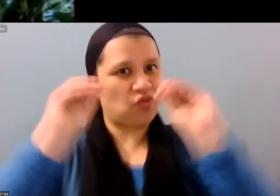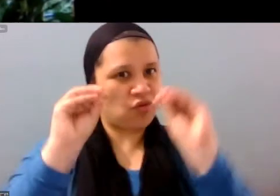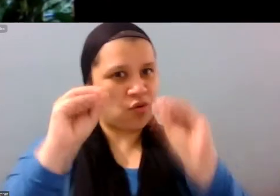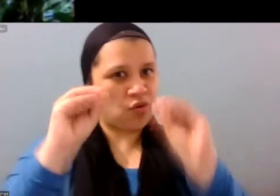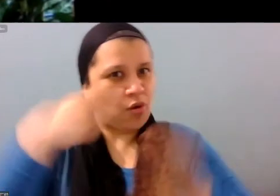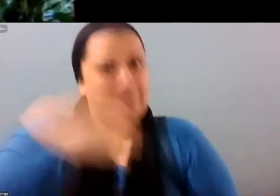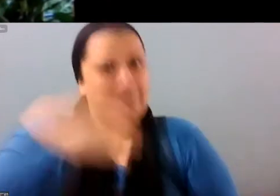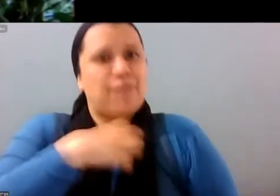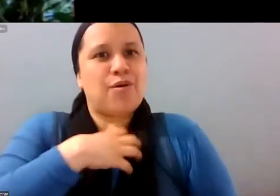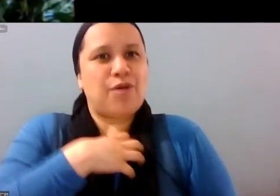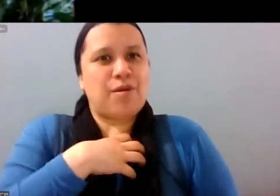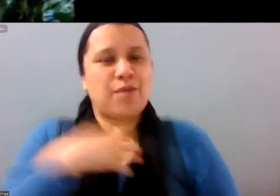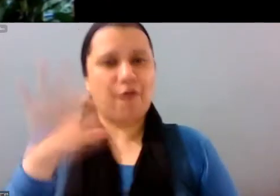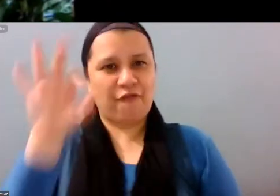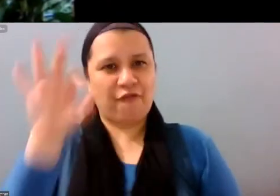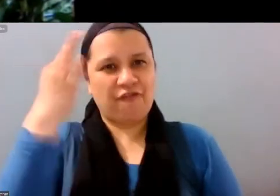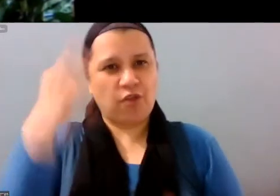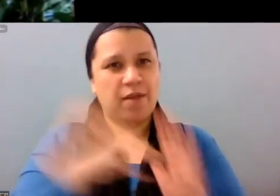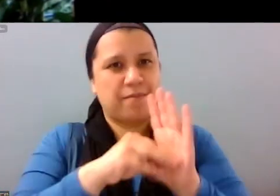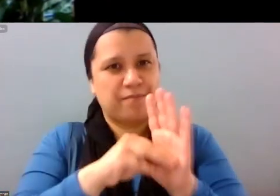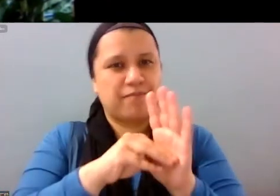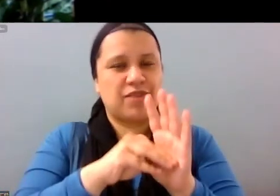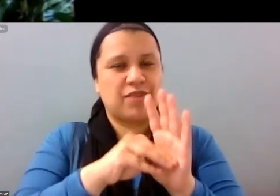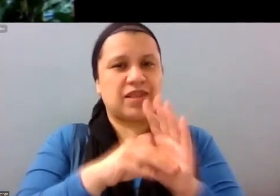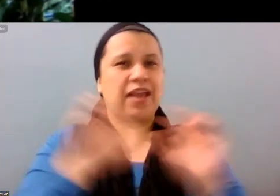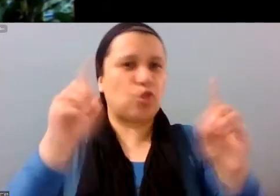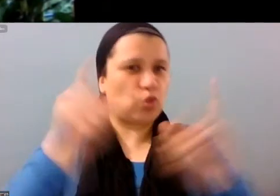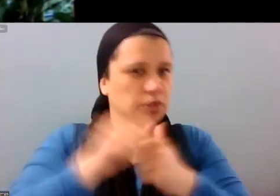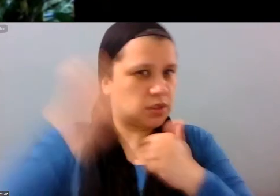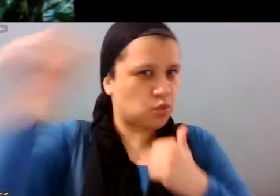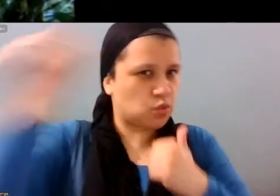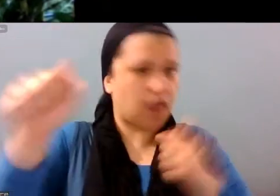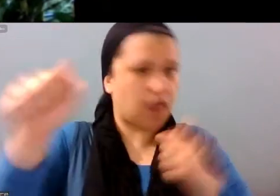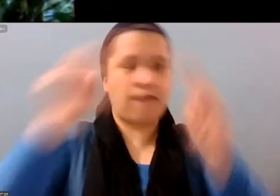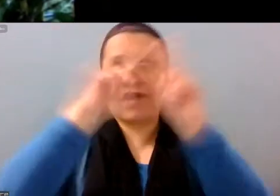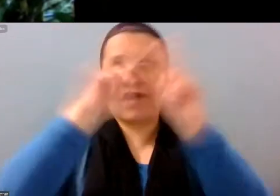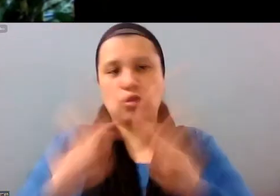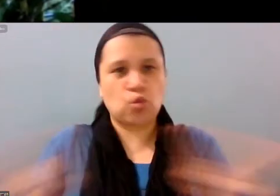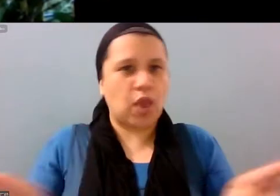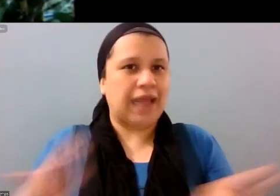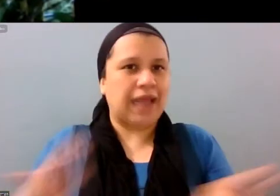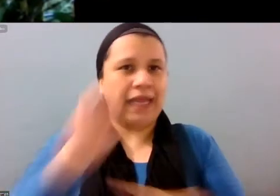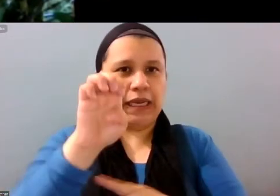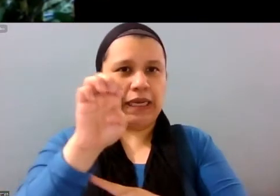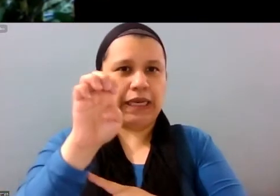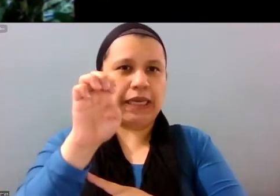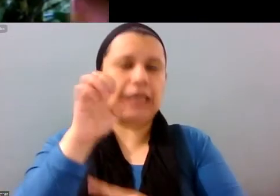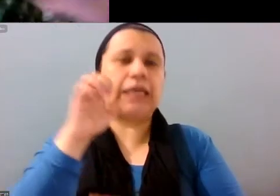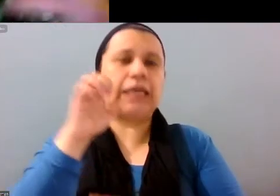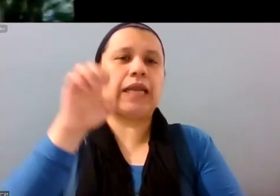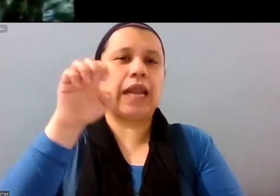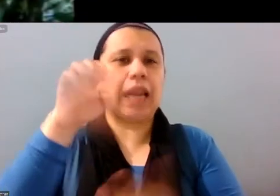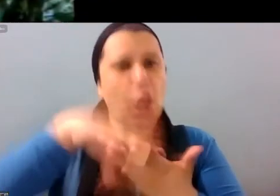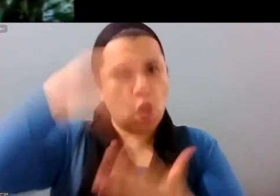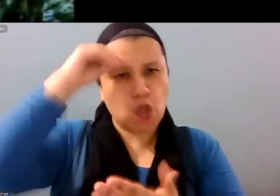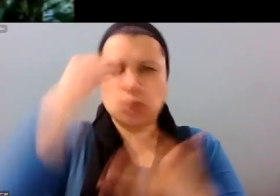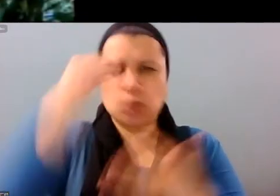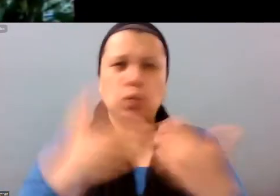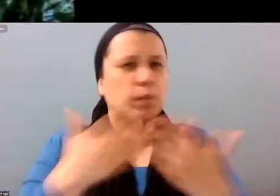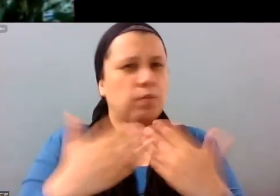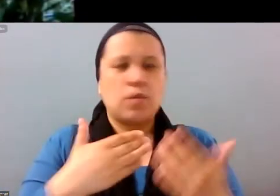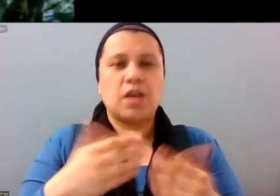a distancia utilizándose ya sea un modelo virtual y learning no importa el medio cuál pero si el modelo que nos